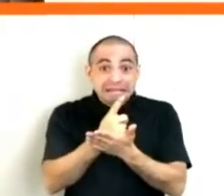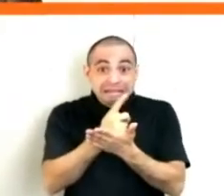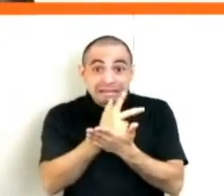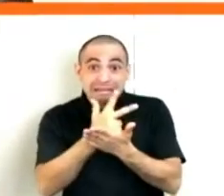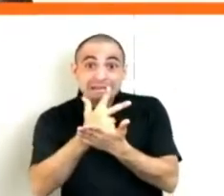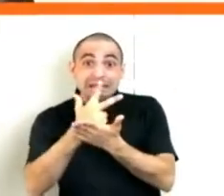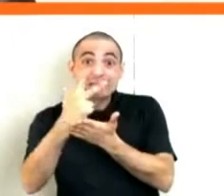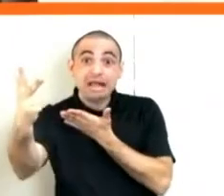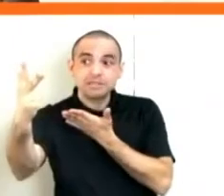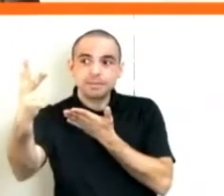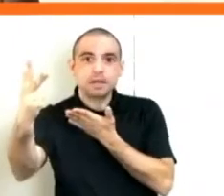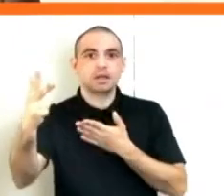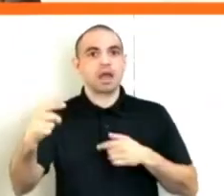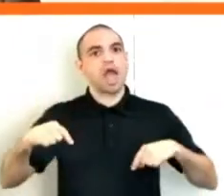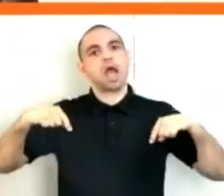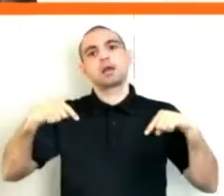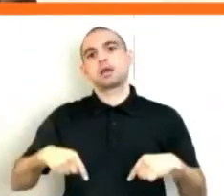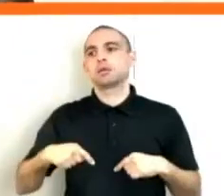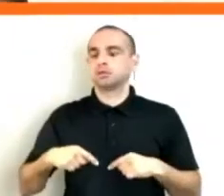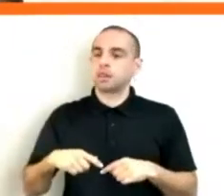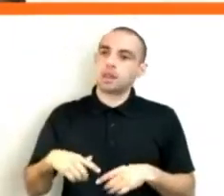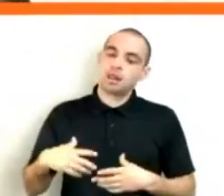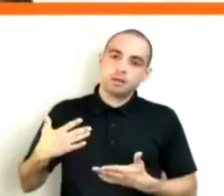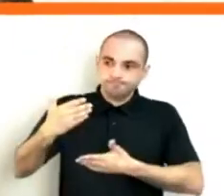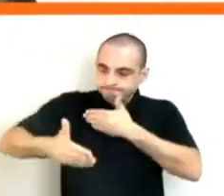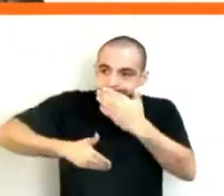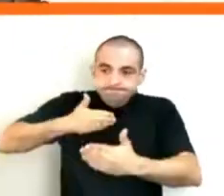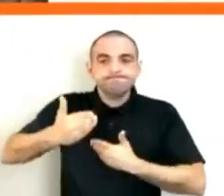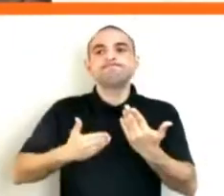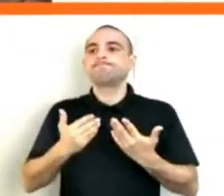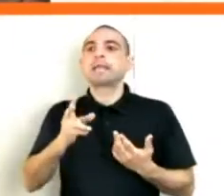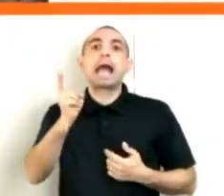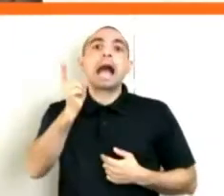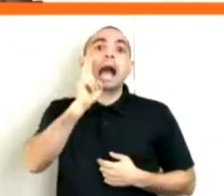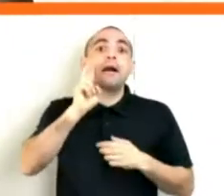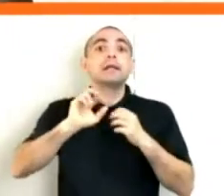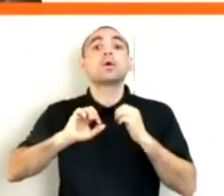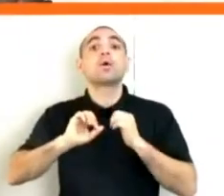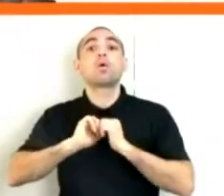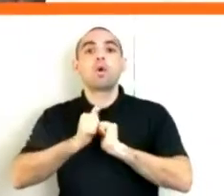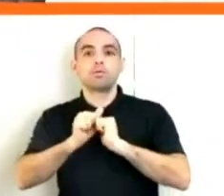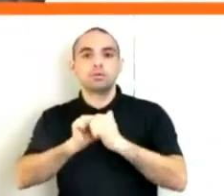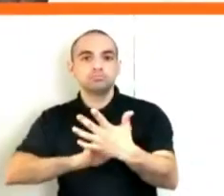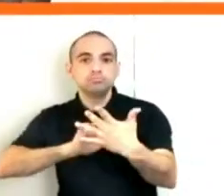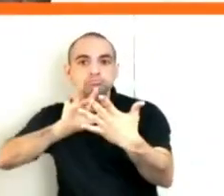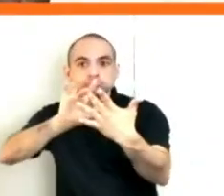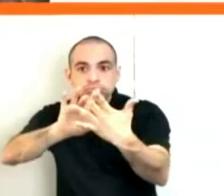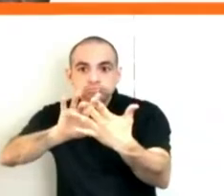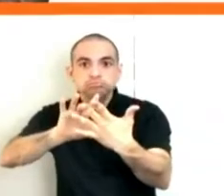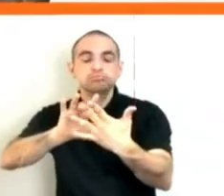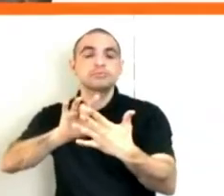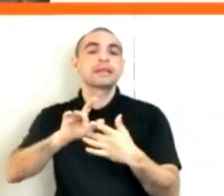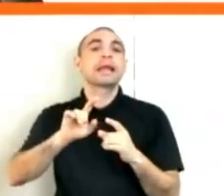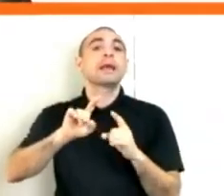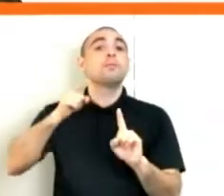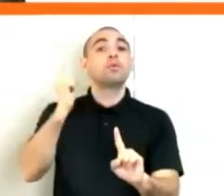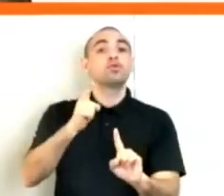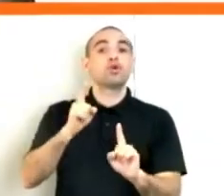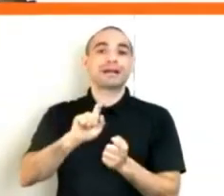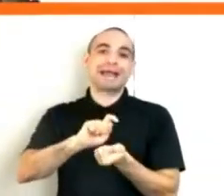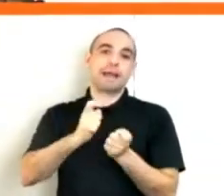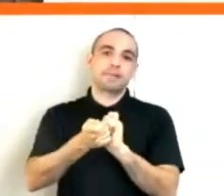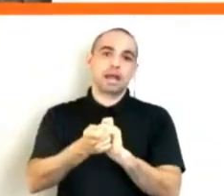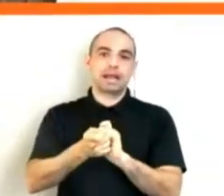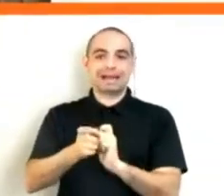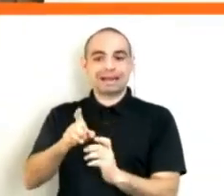que hacer toda una logística en el departamento para entonces ver cómo comunicamos con usted para que se cambie a depósito directo, es una. O